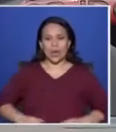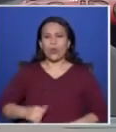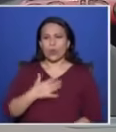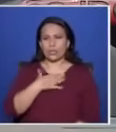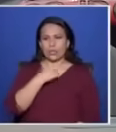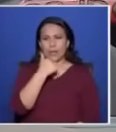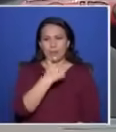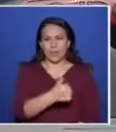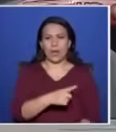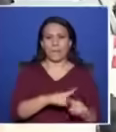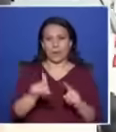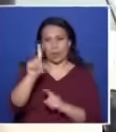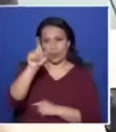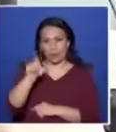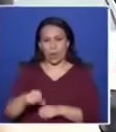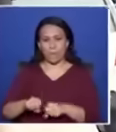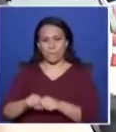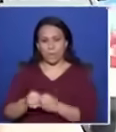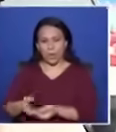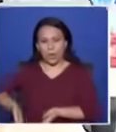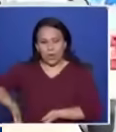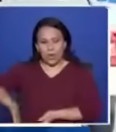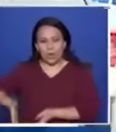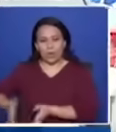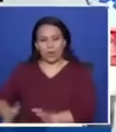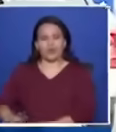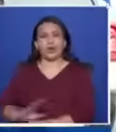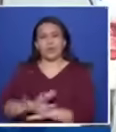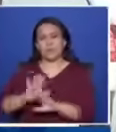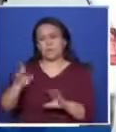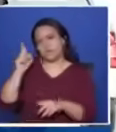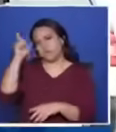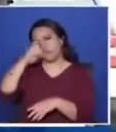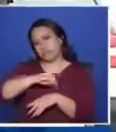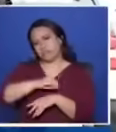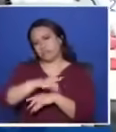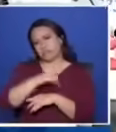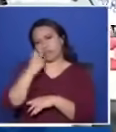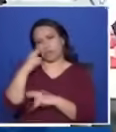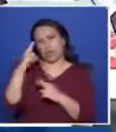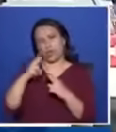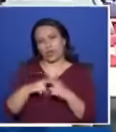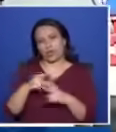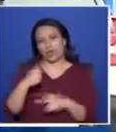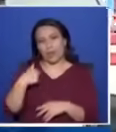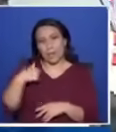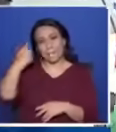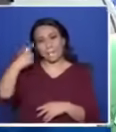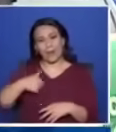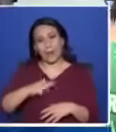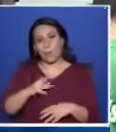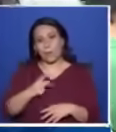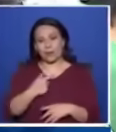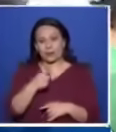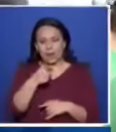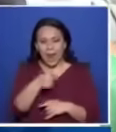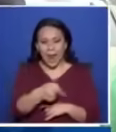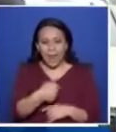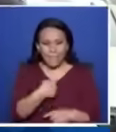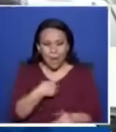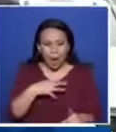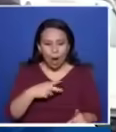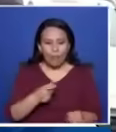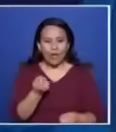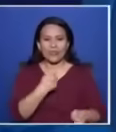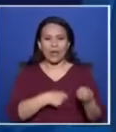estables hasta el momento. De igual manera, la persona afectada la reconoció plenamente y al momento ya lo estamos poniendo a órdenes de la